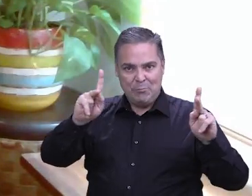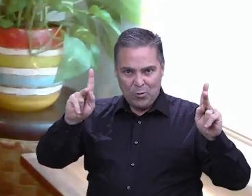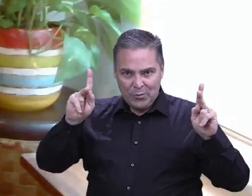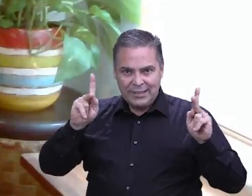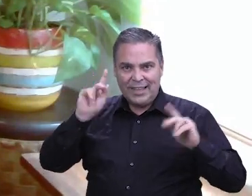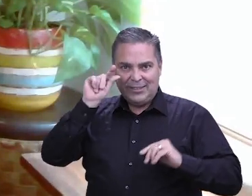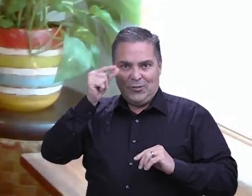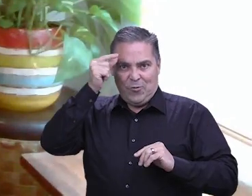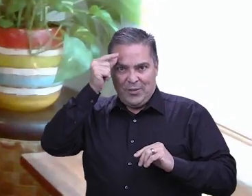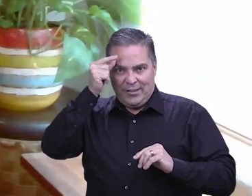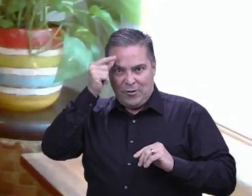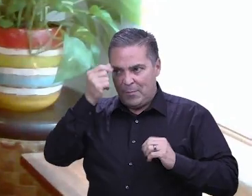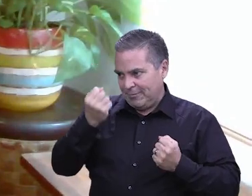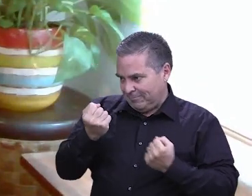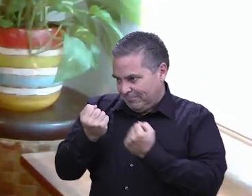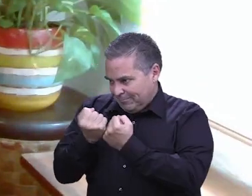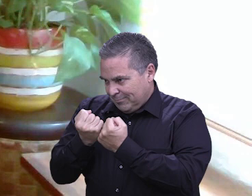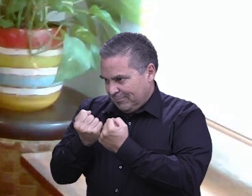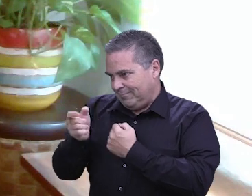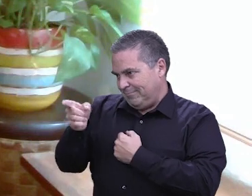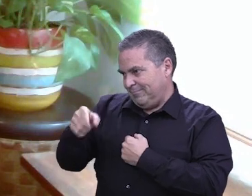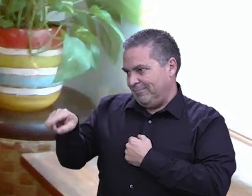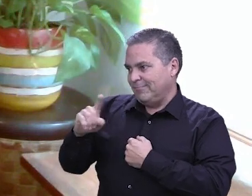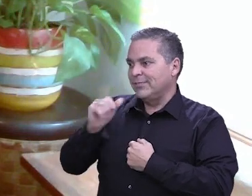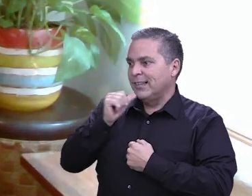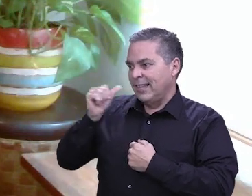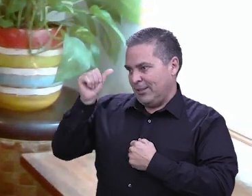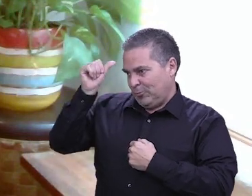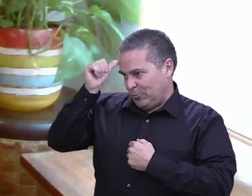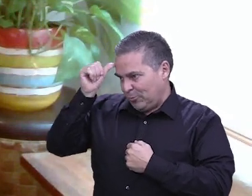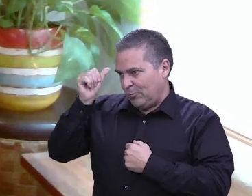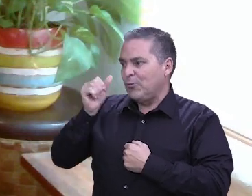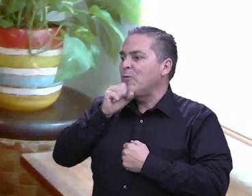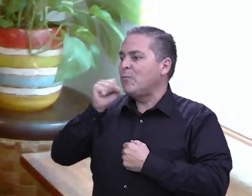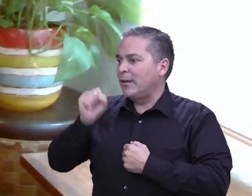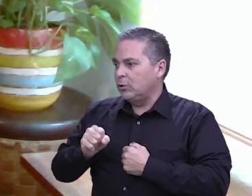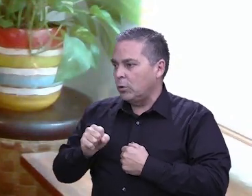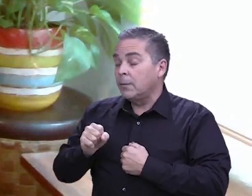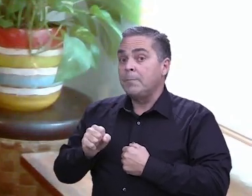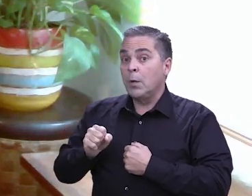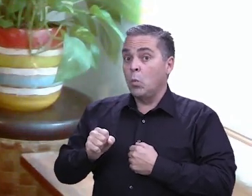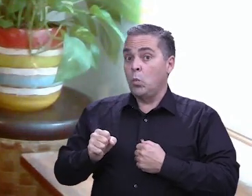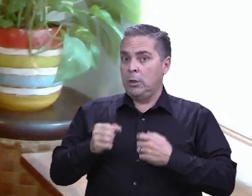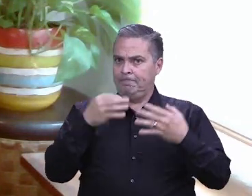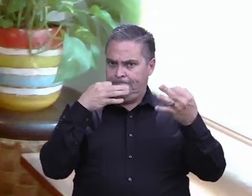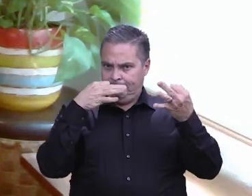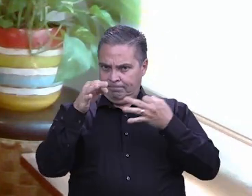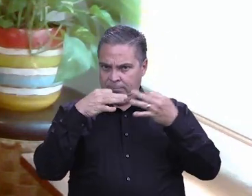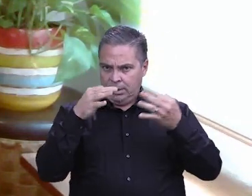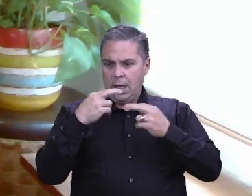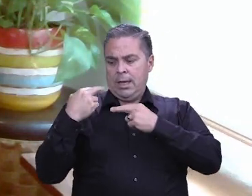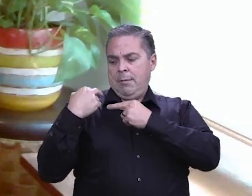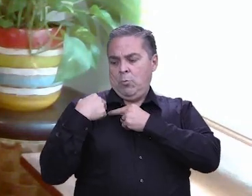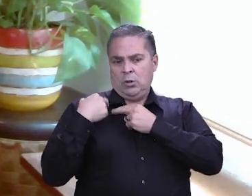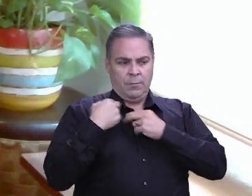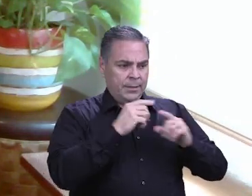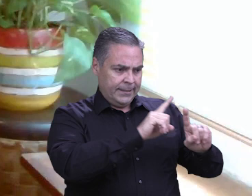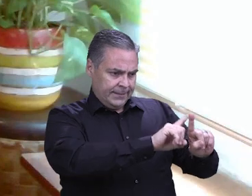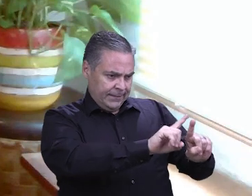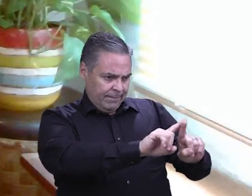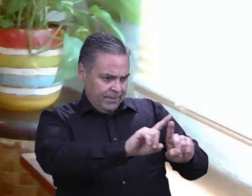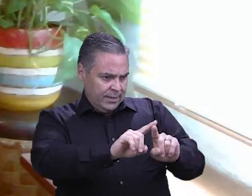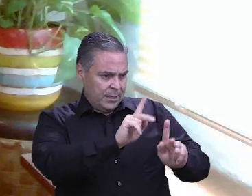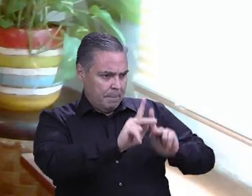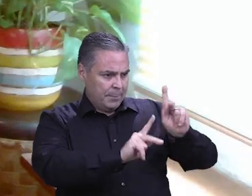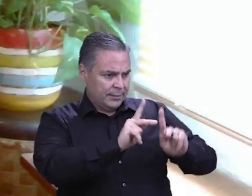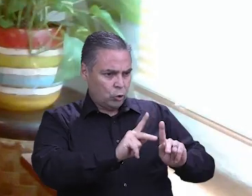las responsabilidades de las diferentes personas, entidades, ¿verdad?, que tienen con estas personas adultas mayores. También